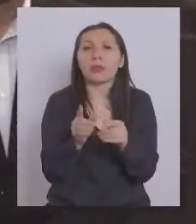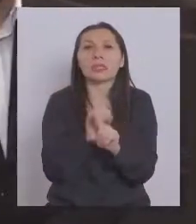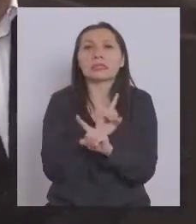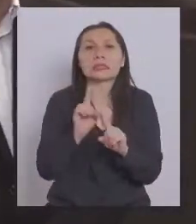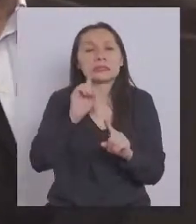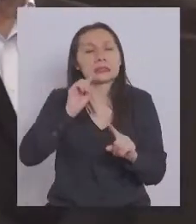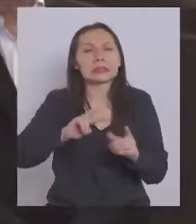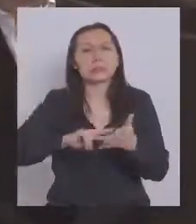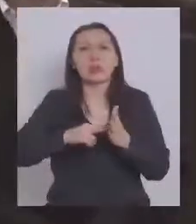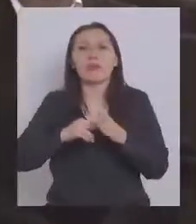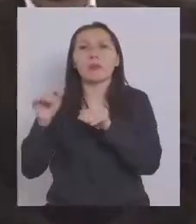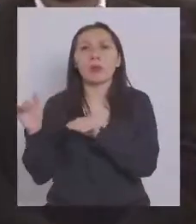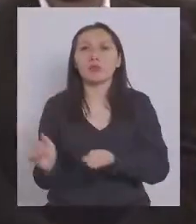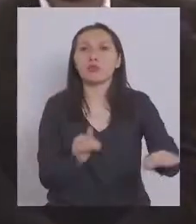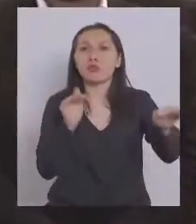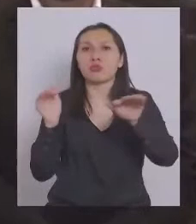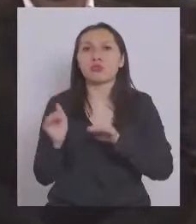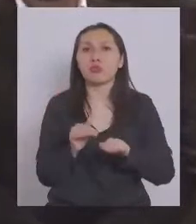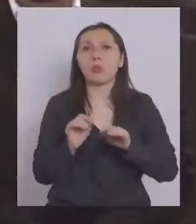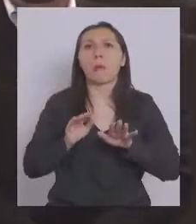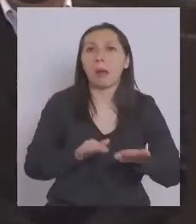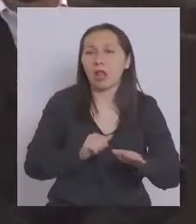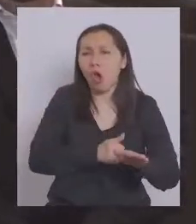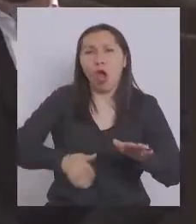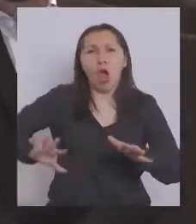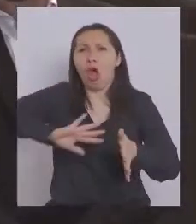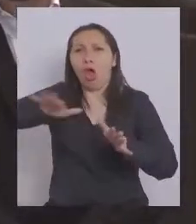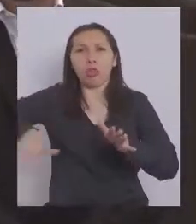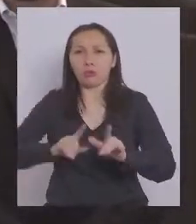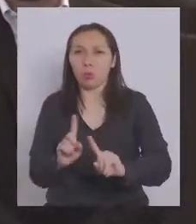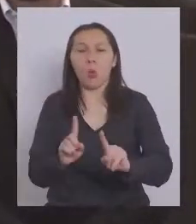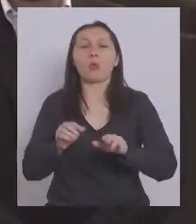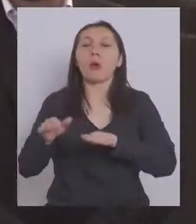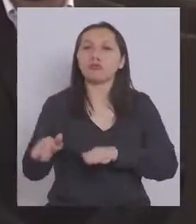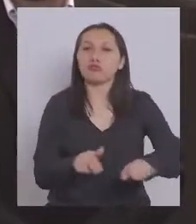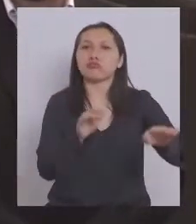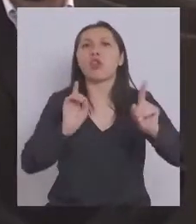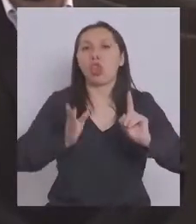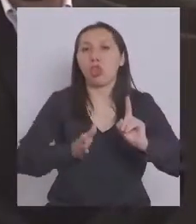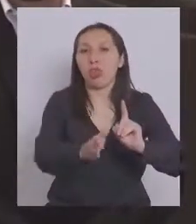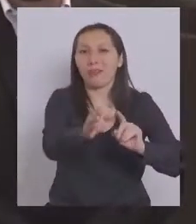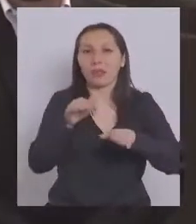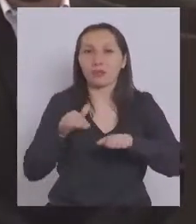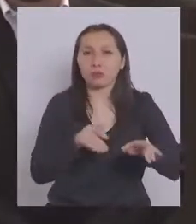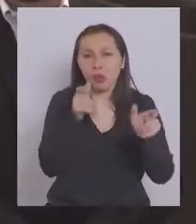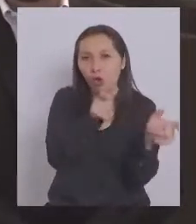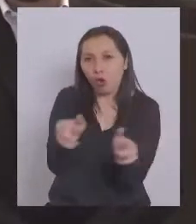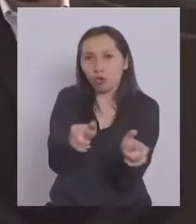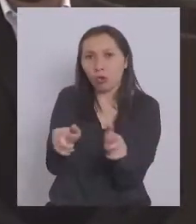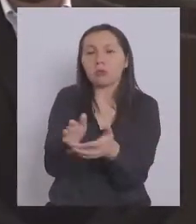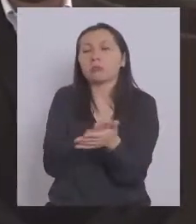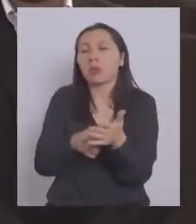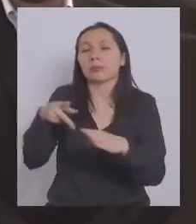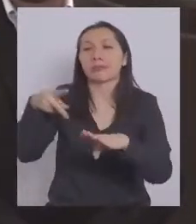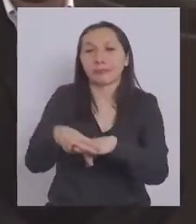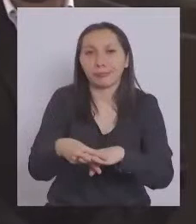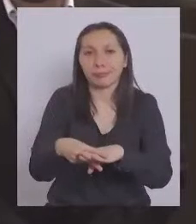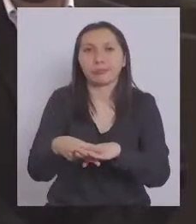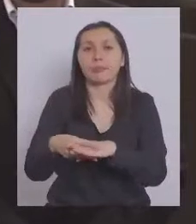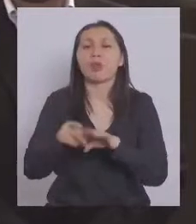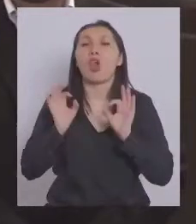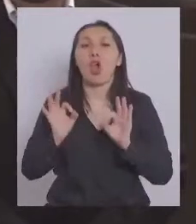no altere la fluidez del transporte público, que es muy importante. Si, por ejemplo, se interrumpe